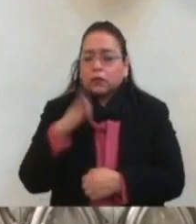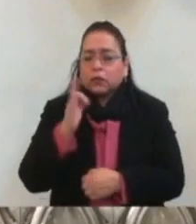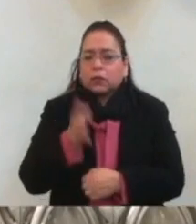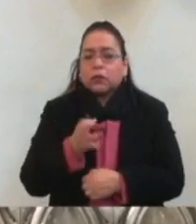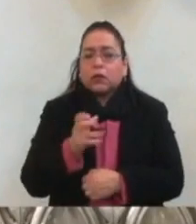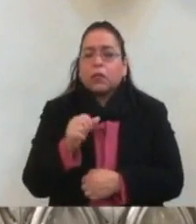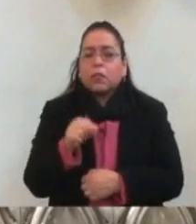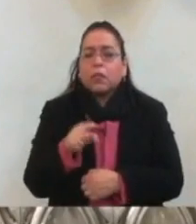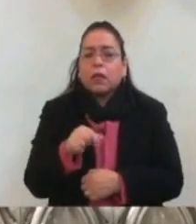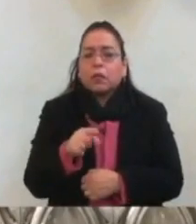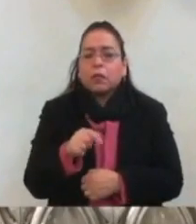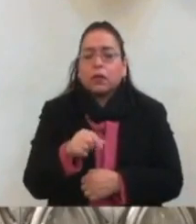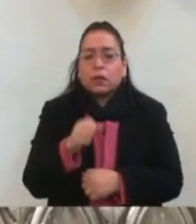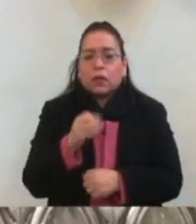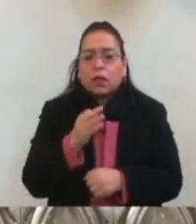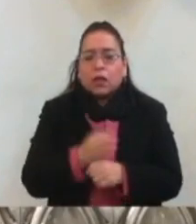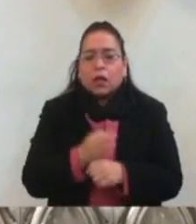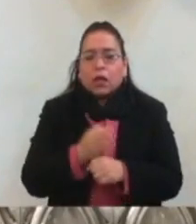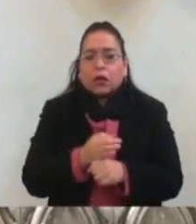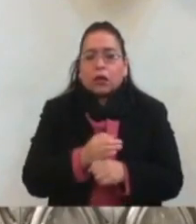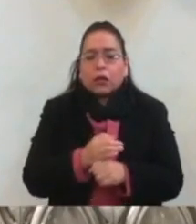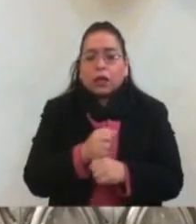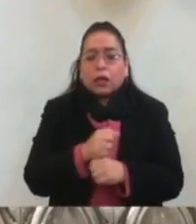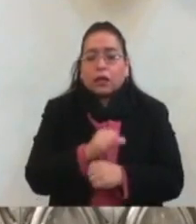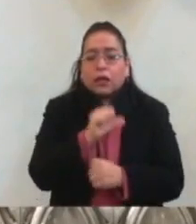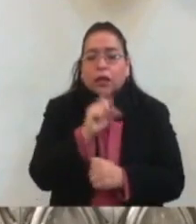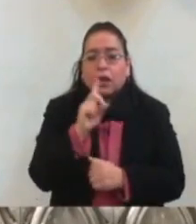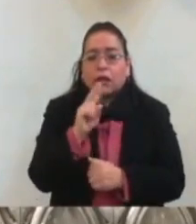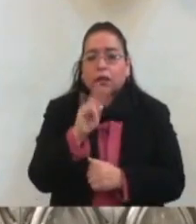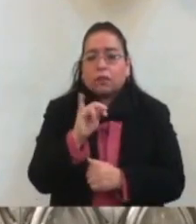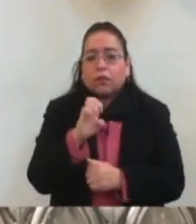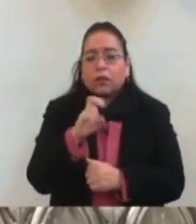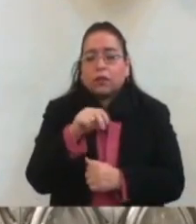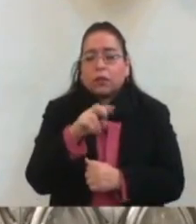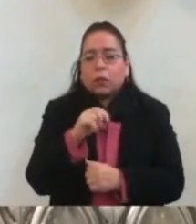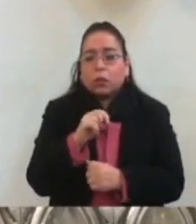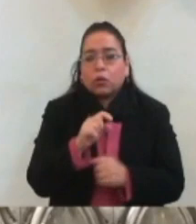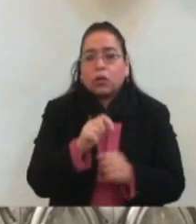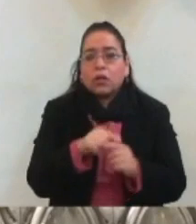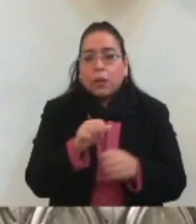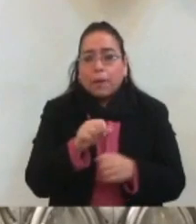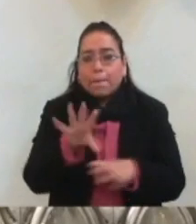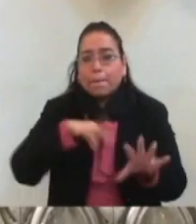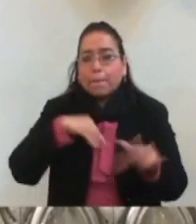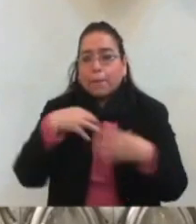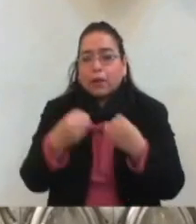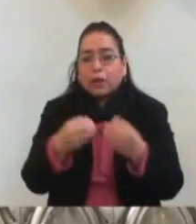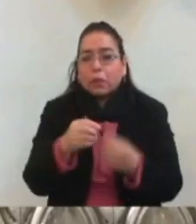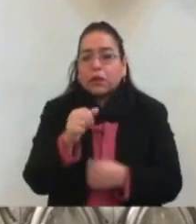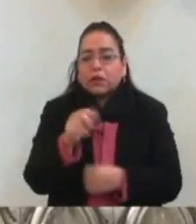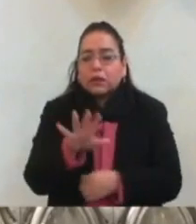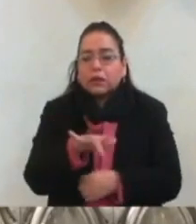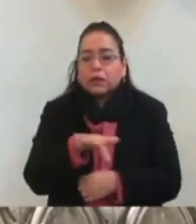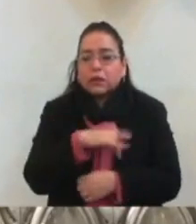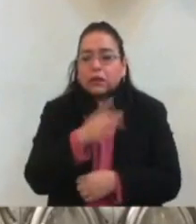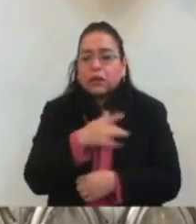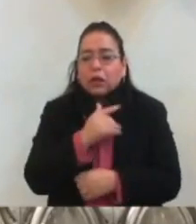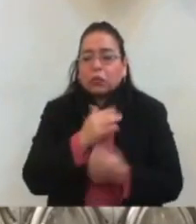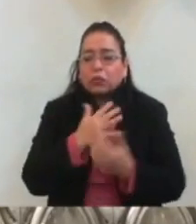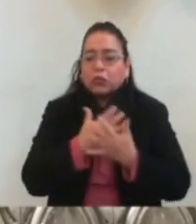ahora tiempo de adviento sea tiempo de ternura de